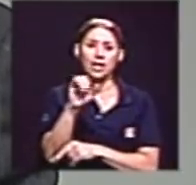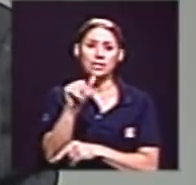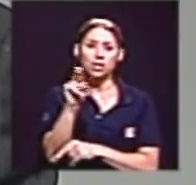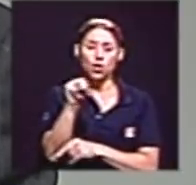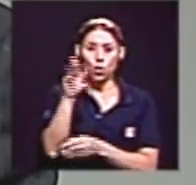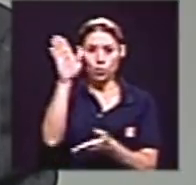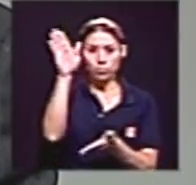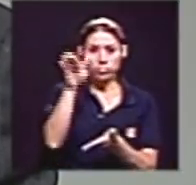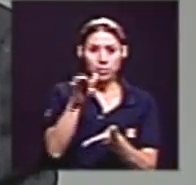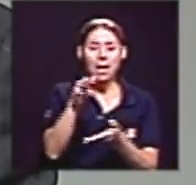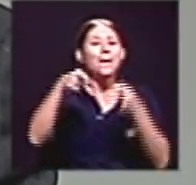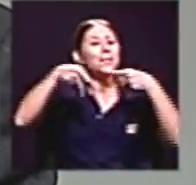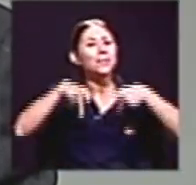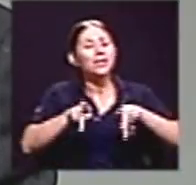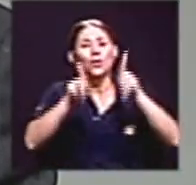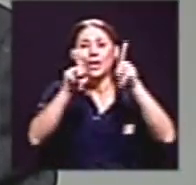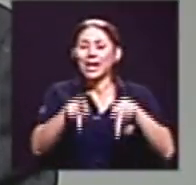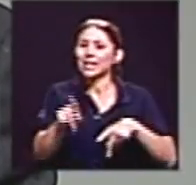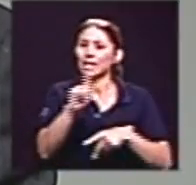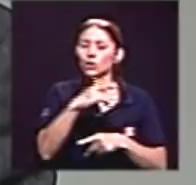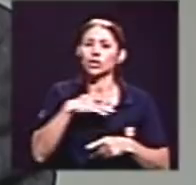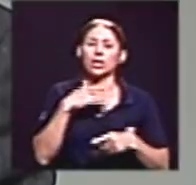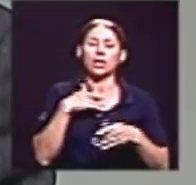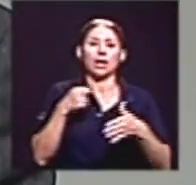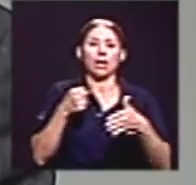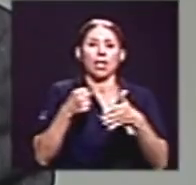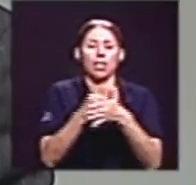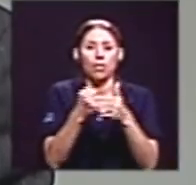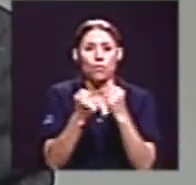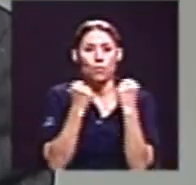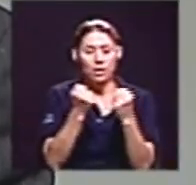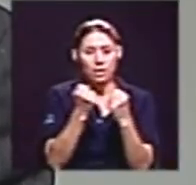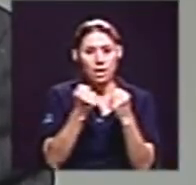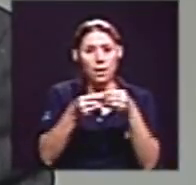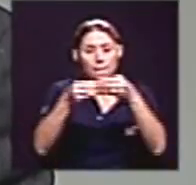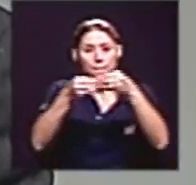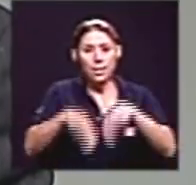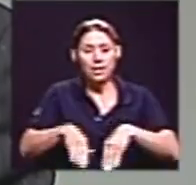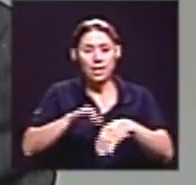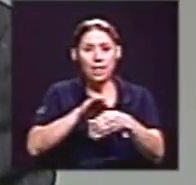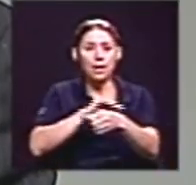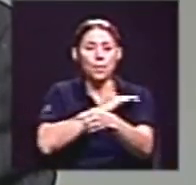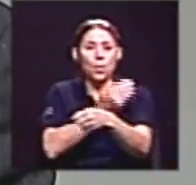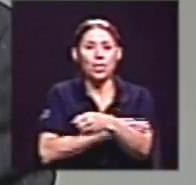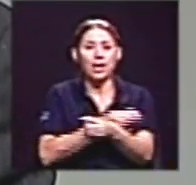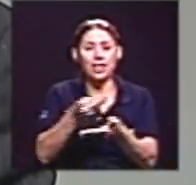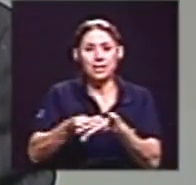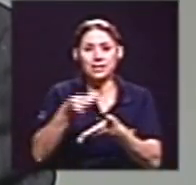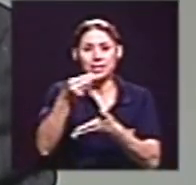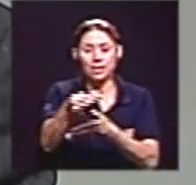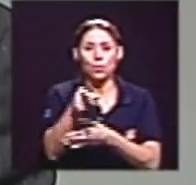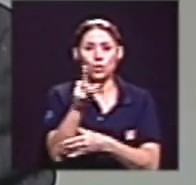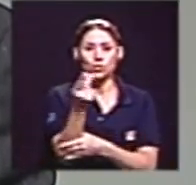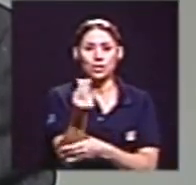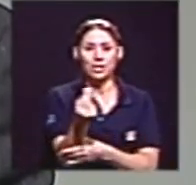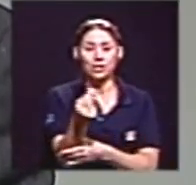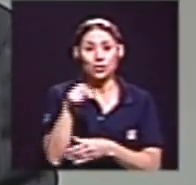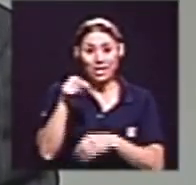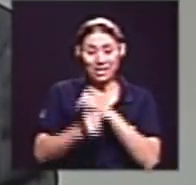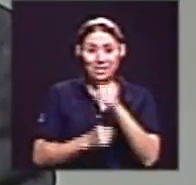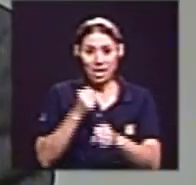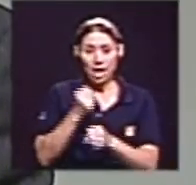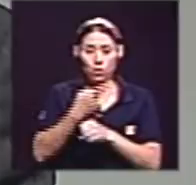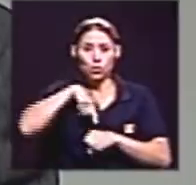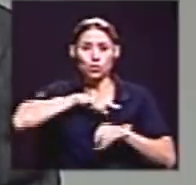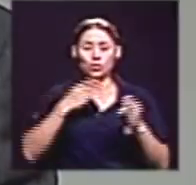gente no tuviera un impacto tan fuerte en la pérdida del poder adquisitivo de sus ingresos. El hecho de que este año estemos cerrando con una inflación que